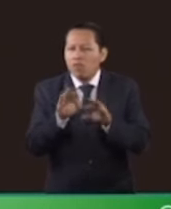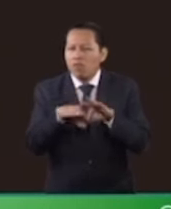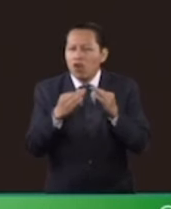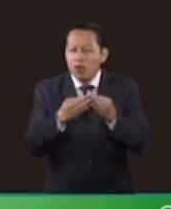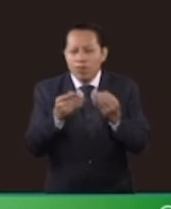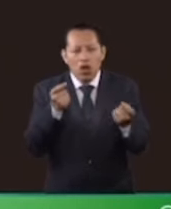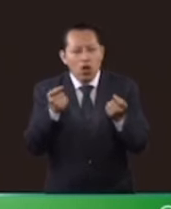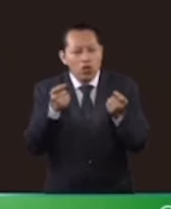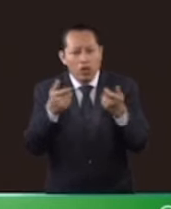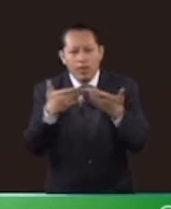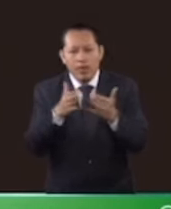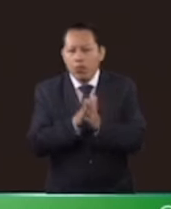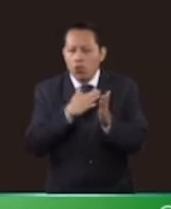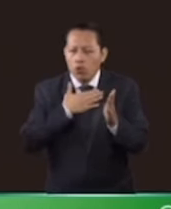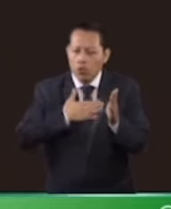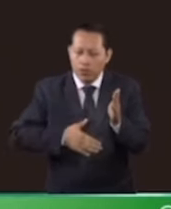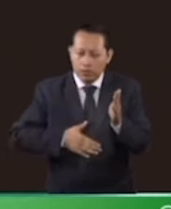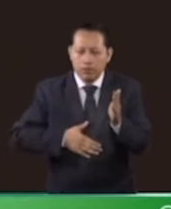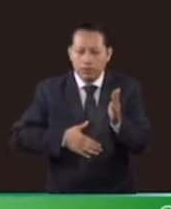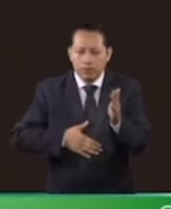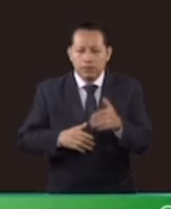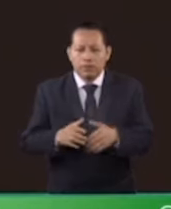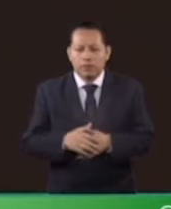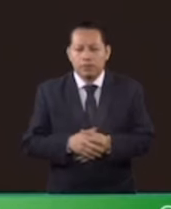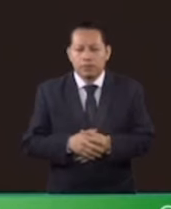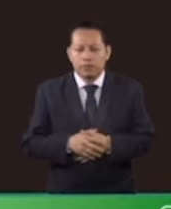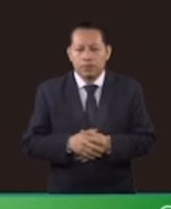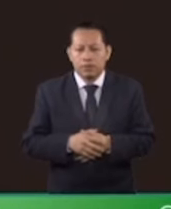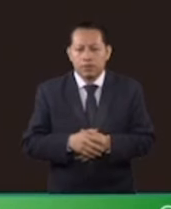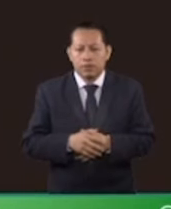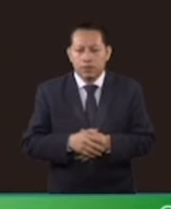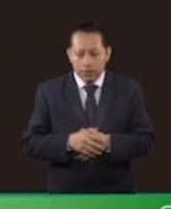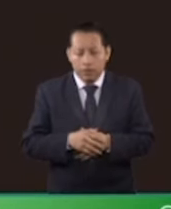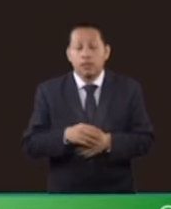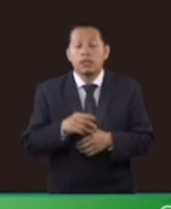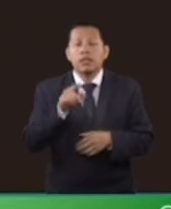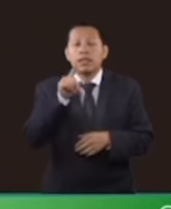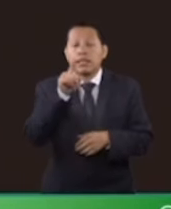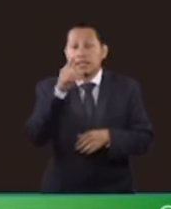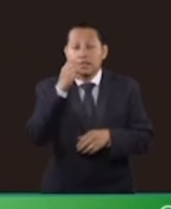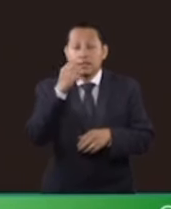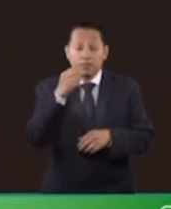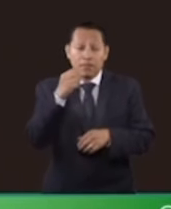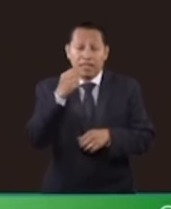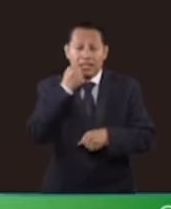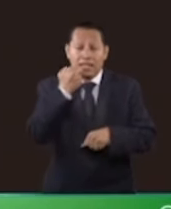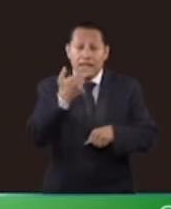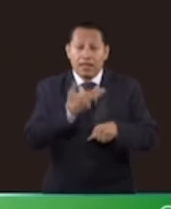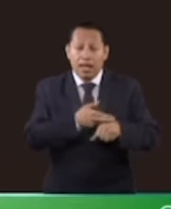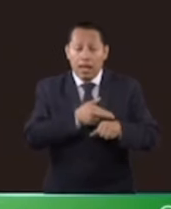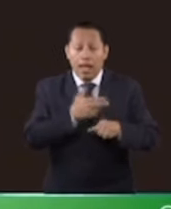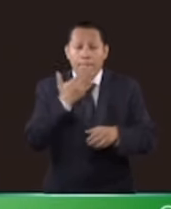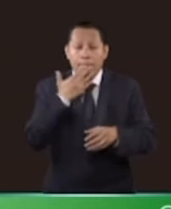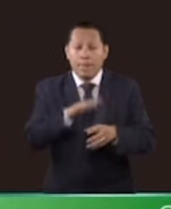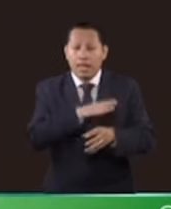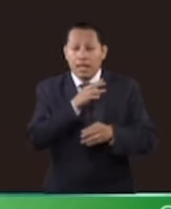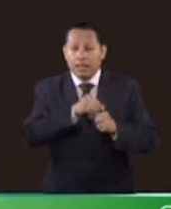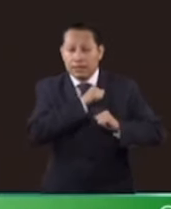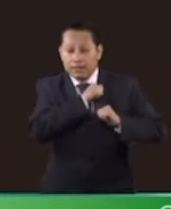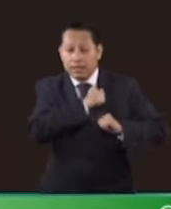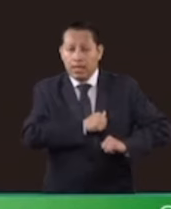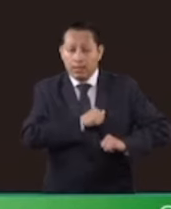de la Democracia secretaria del bienestar ar Ariadna